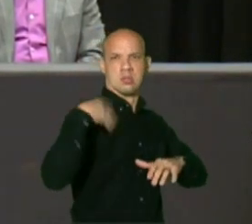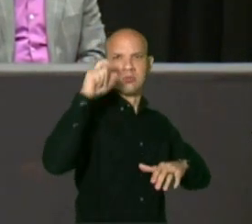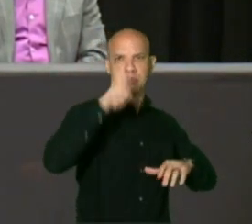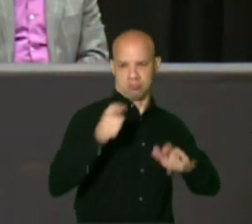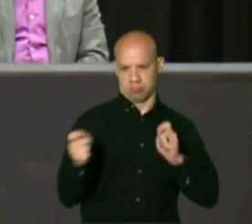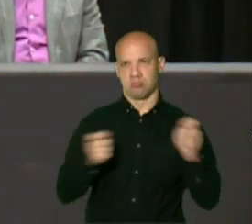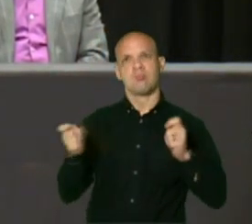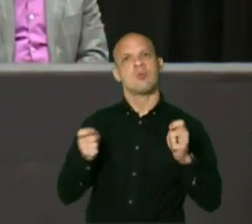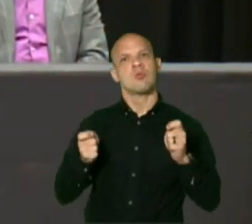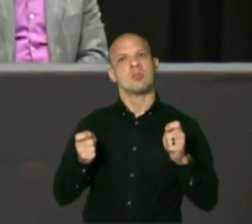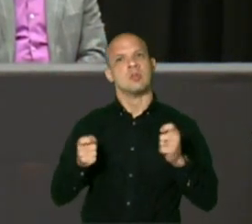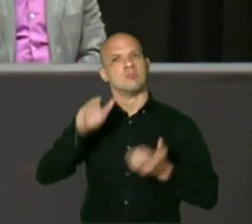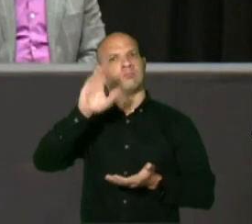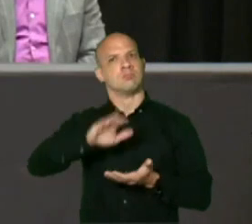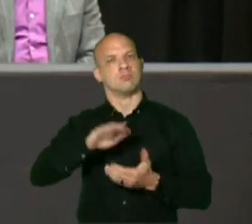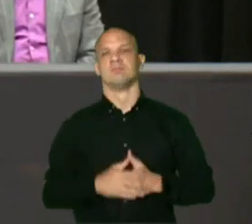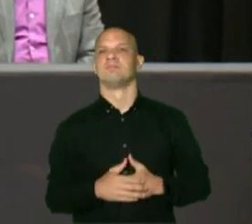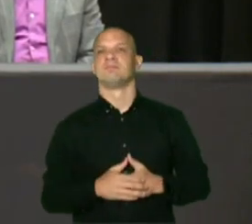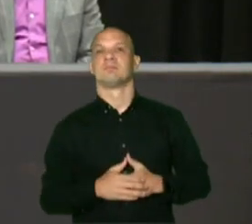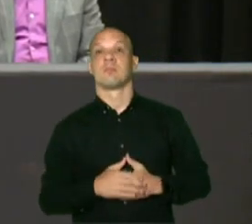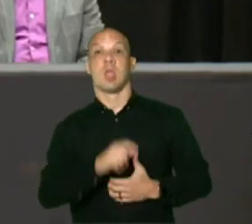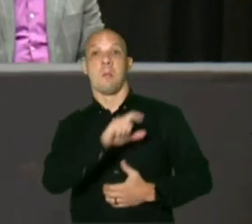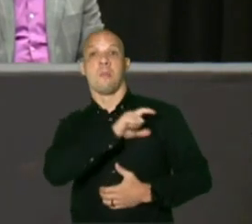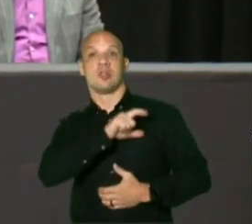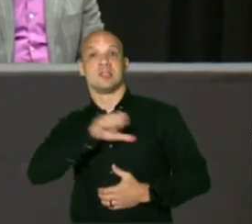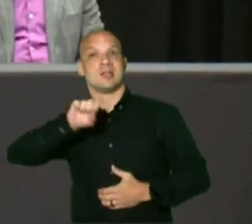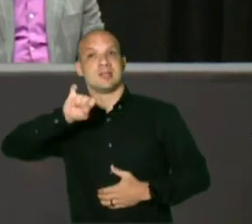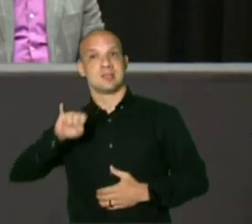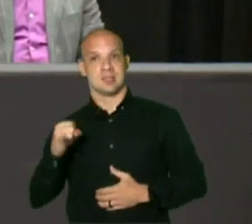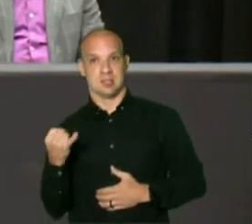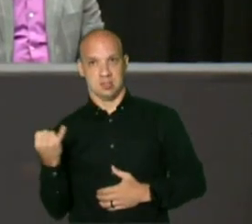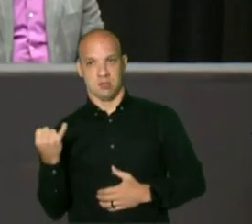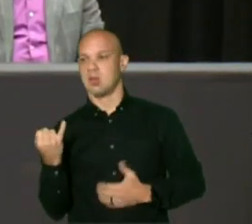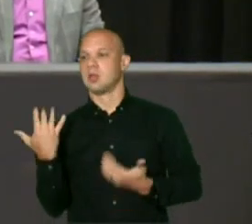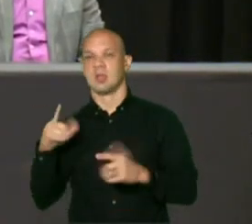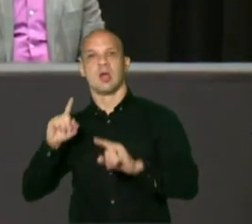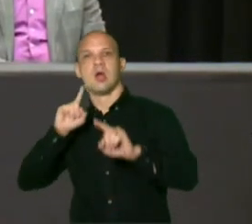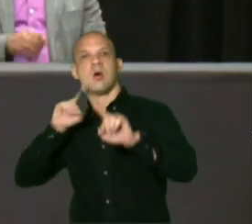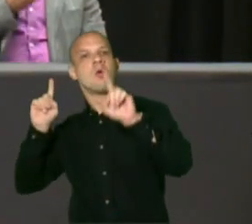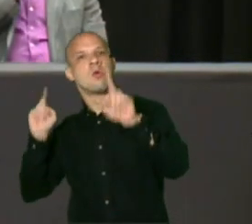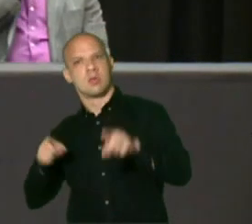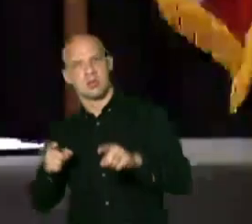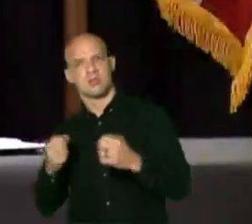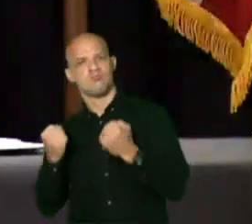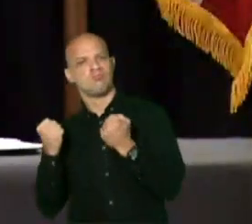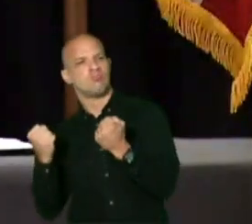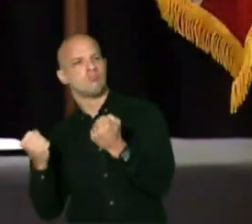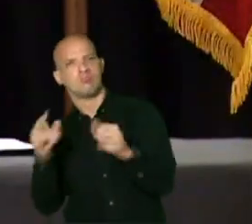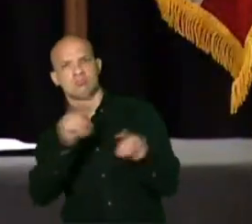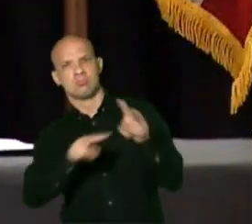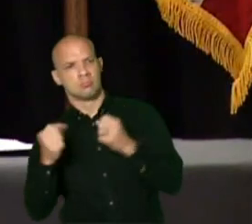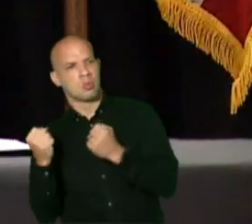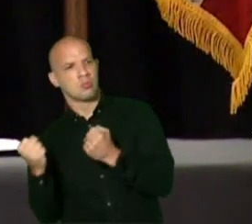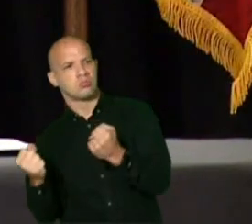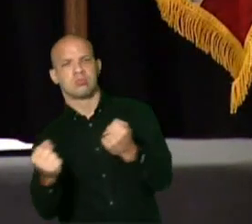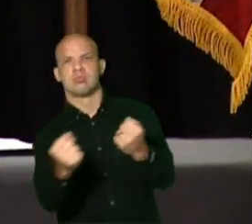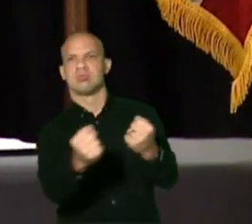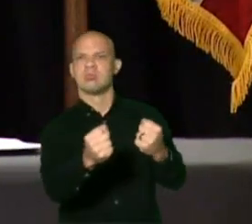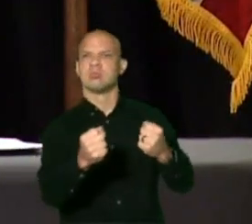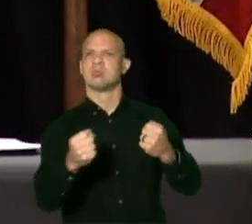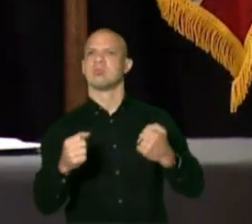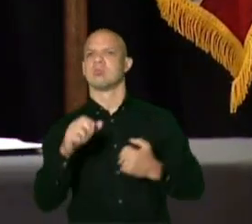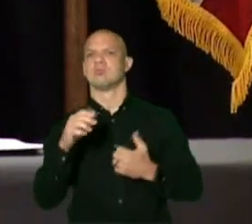mismo. Por su parte, la Policía de San Juan ha asignado el patrullaje necesario en áreas recreativas,